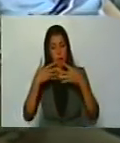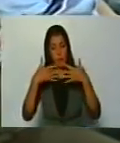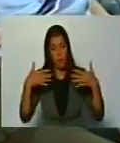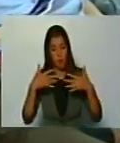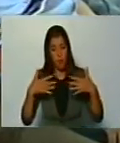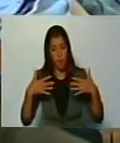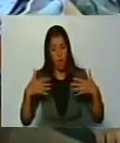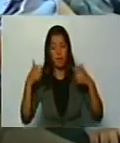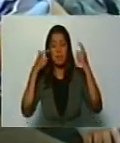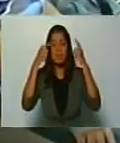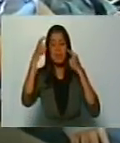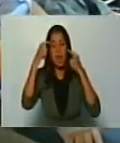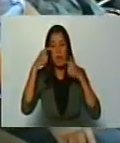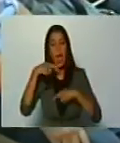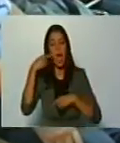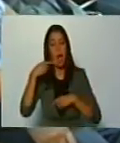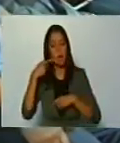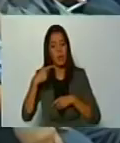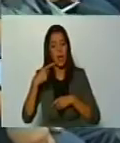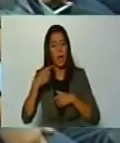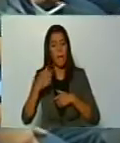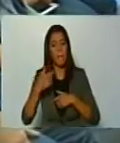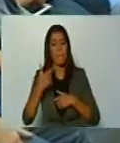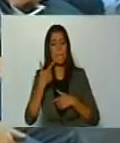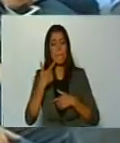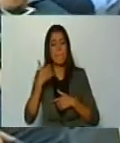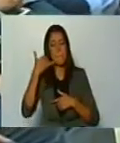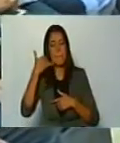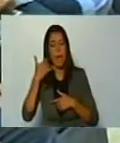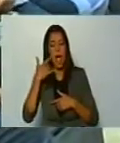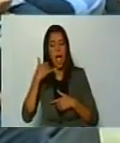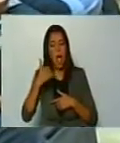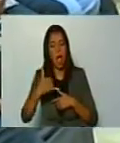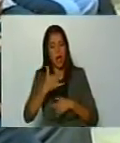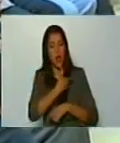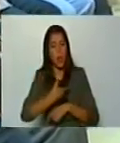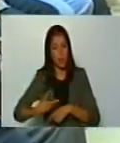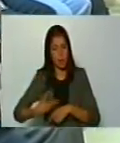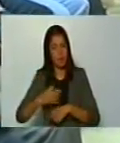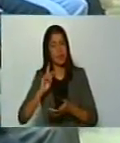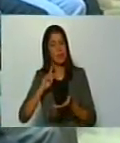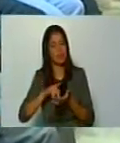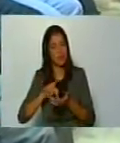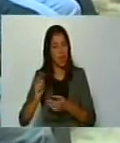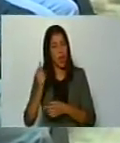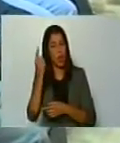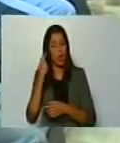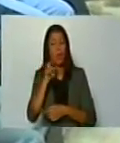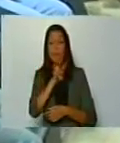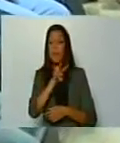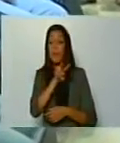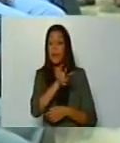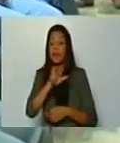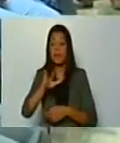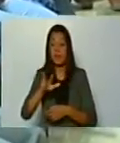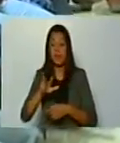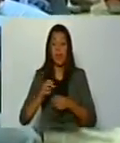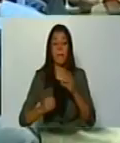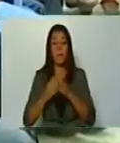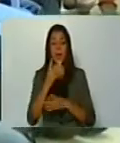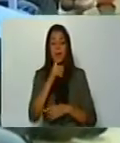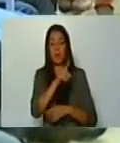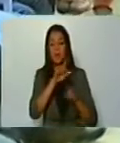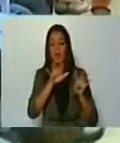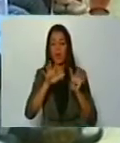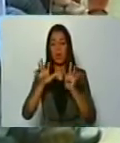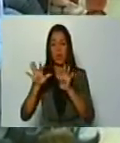Chávez en el programa número 1, Aló Presidente, del 23 de mayo de 1999. El